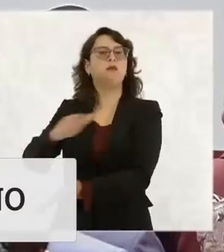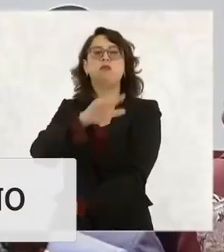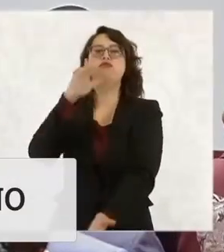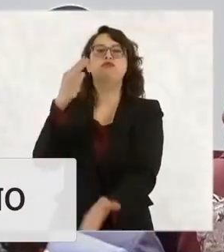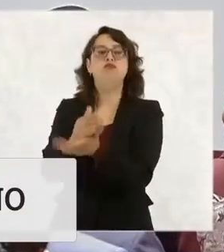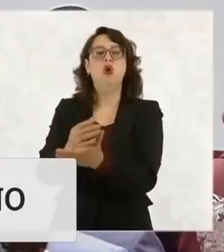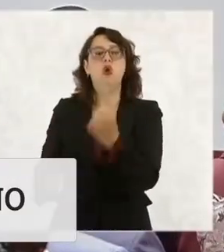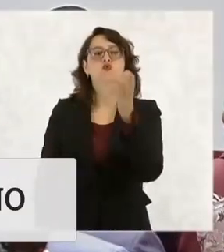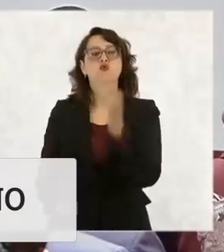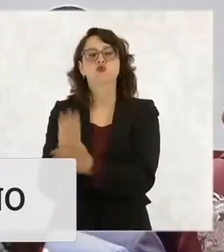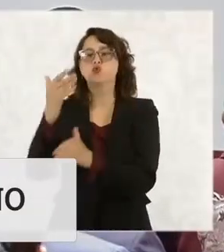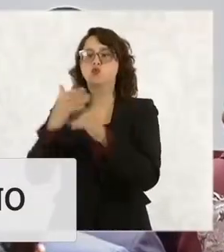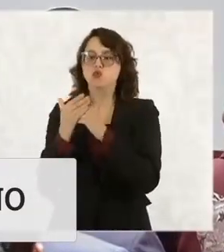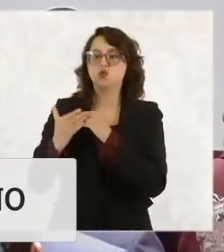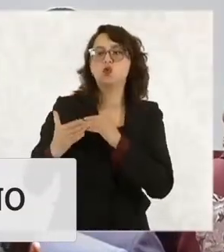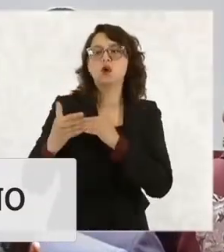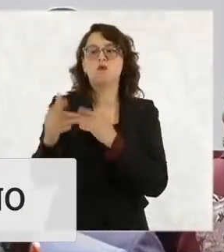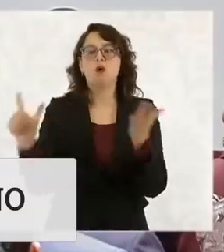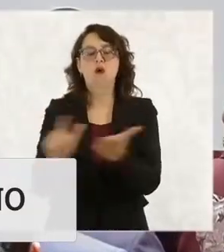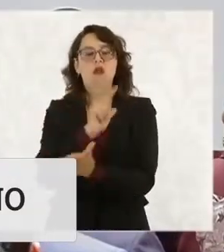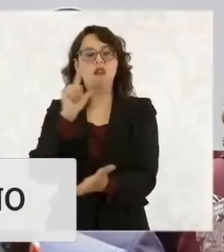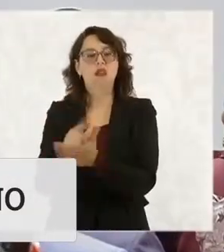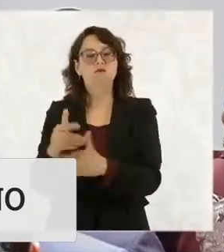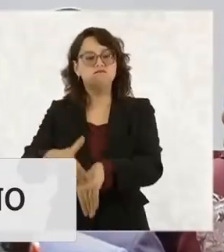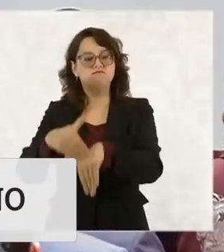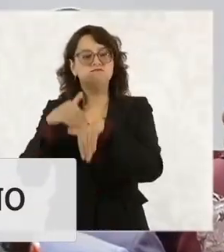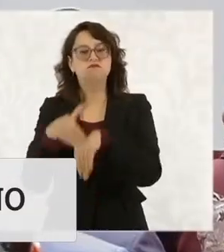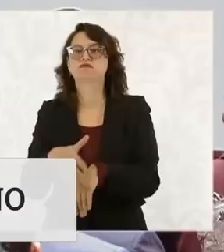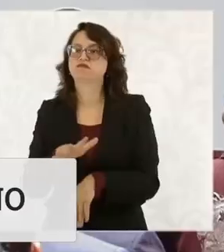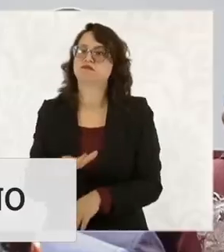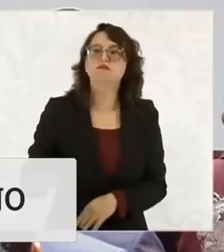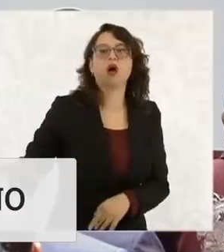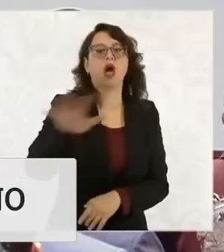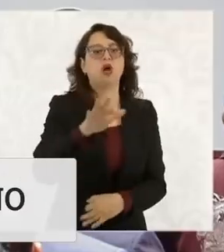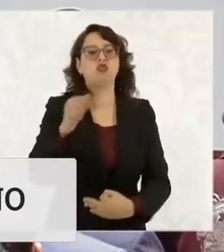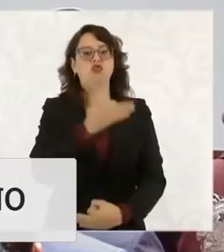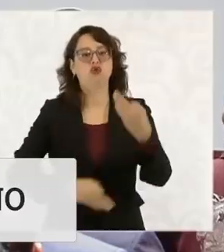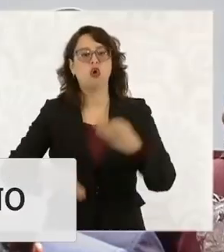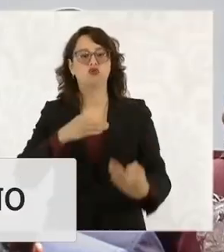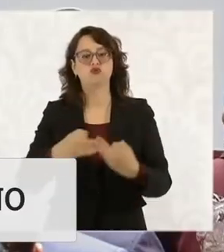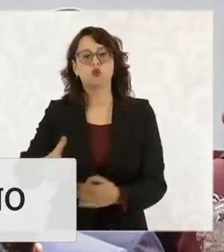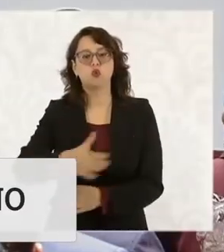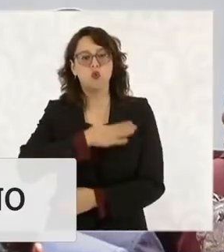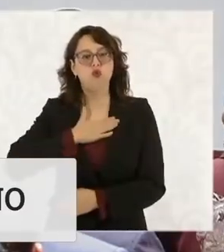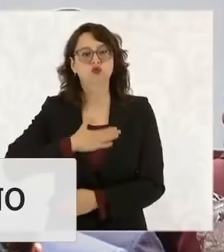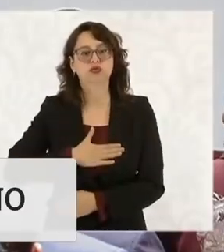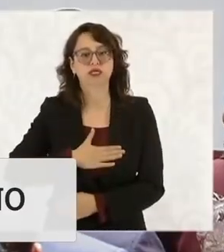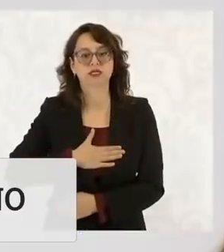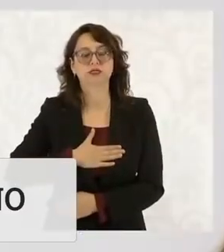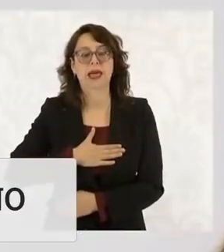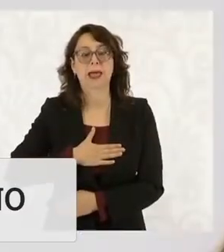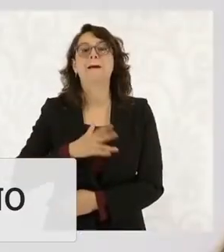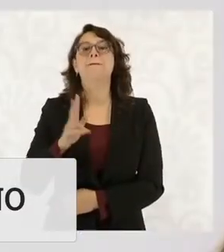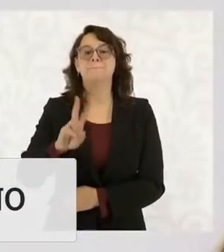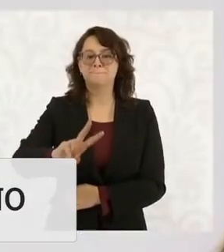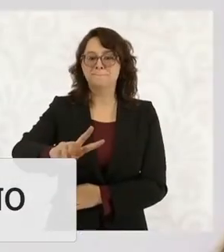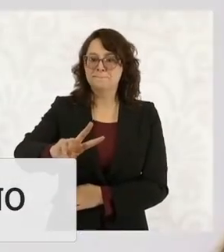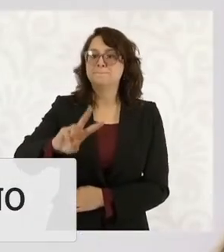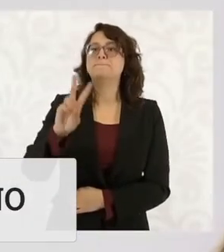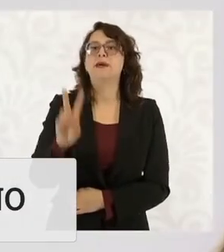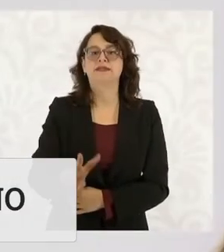comienza una nueva era de legalidad y justicia para todas y para todos, un